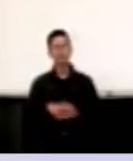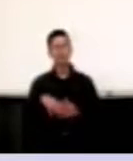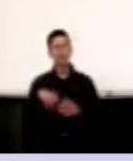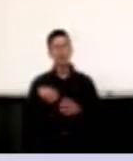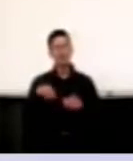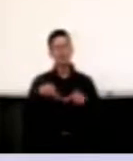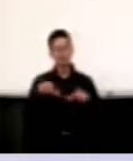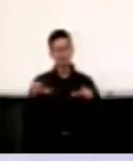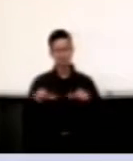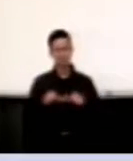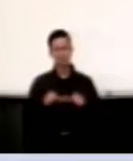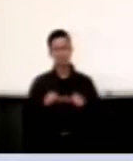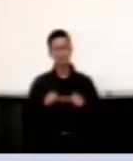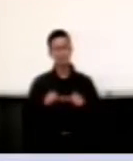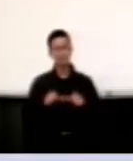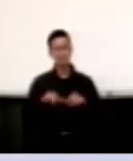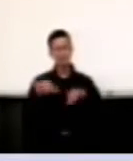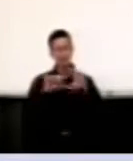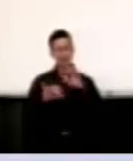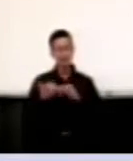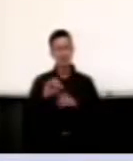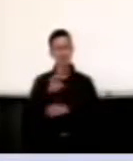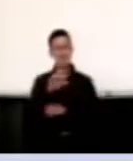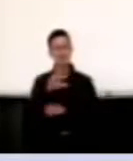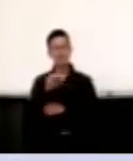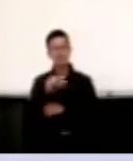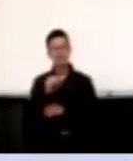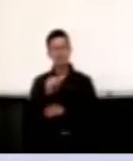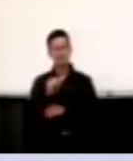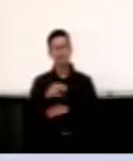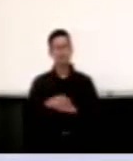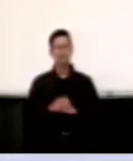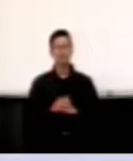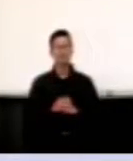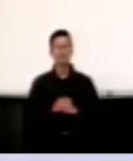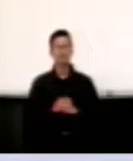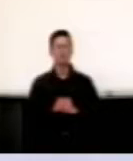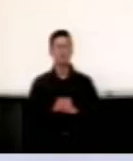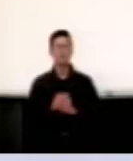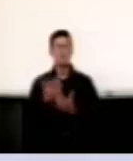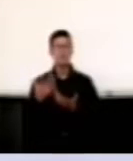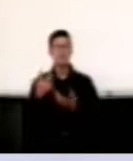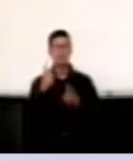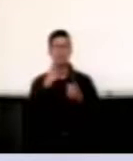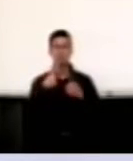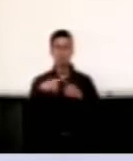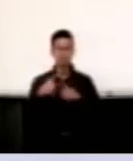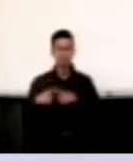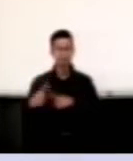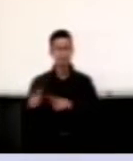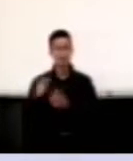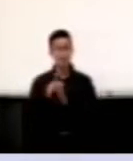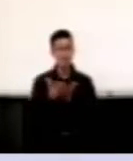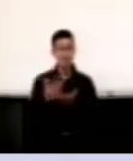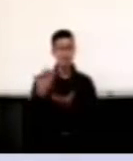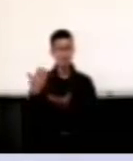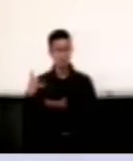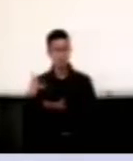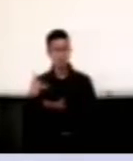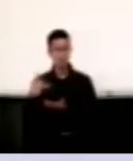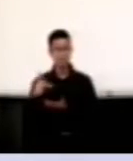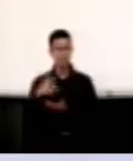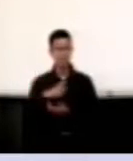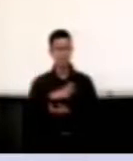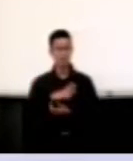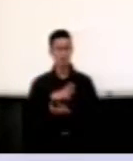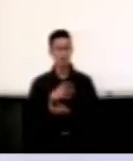Política de la Universidad de Columbia Británica en Canadá. Cuenta con numerosas publicaciones. Destaca también que es